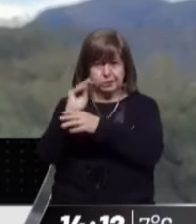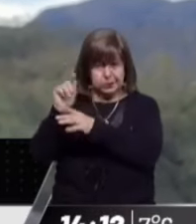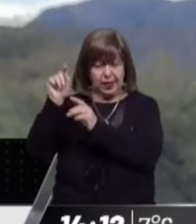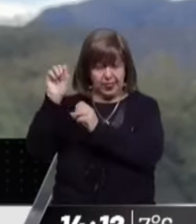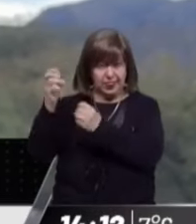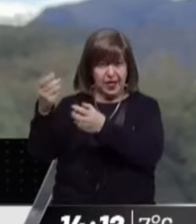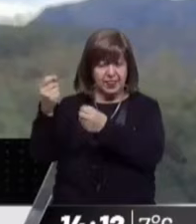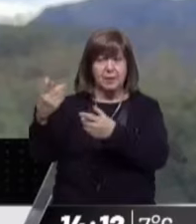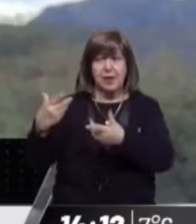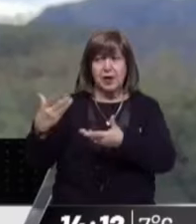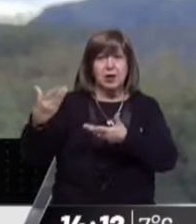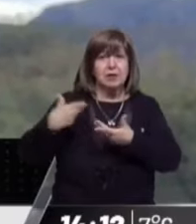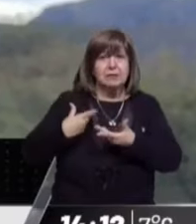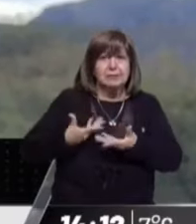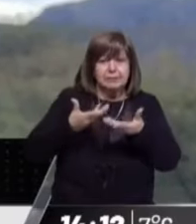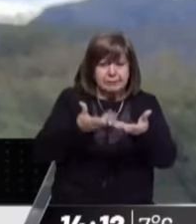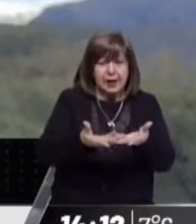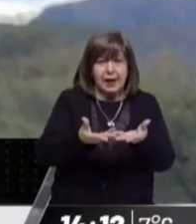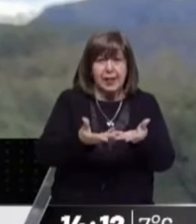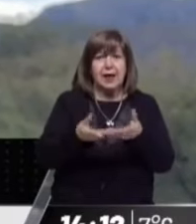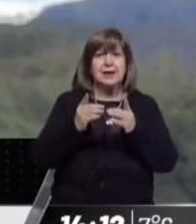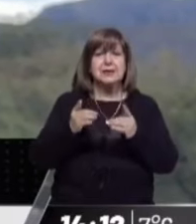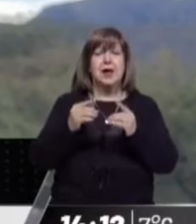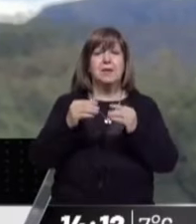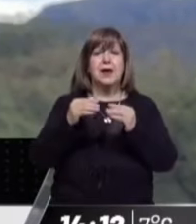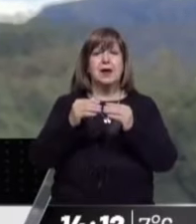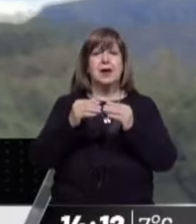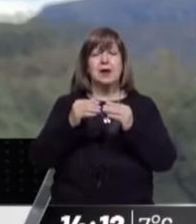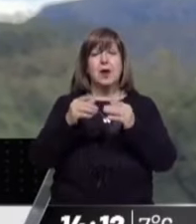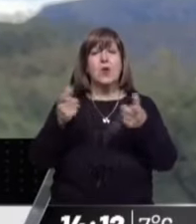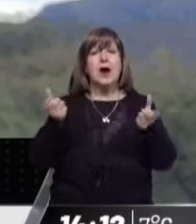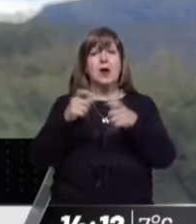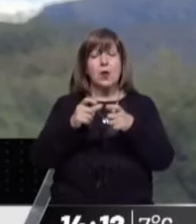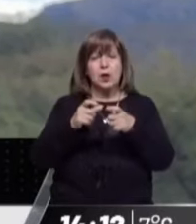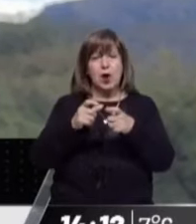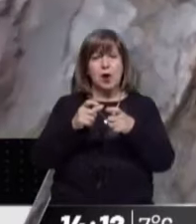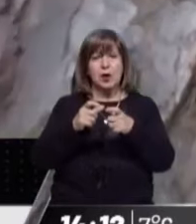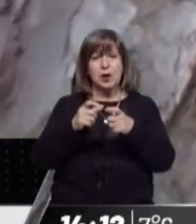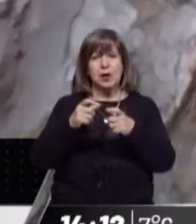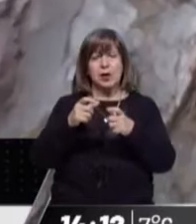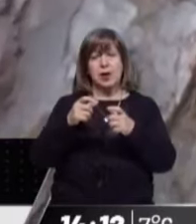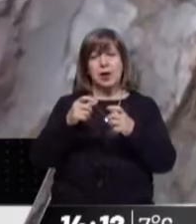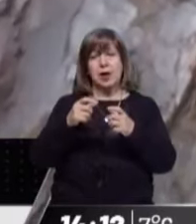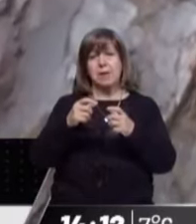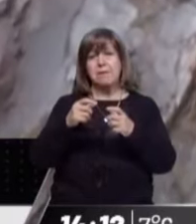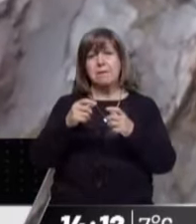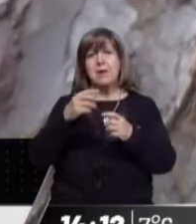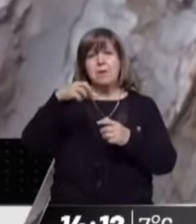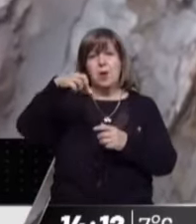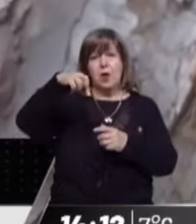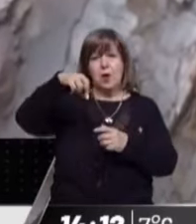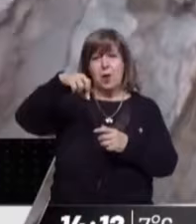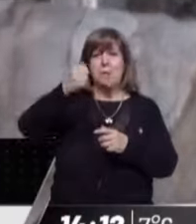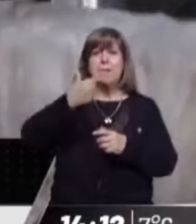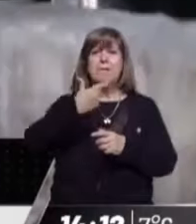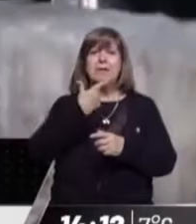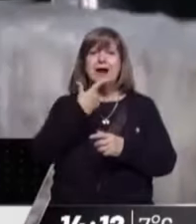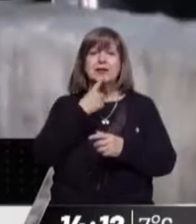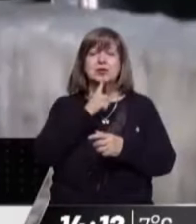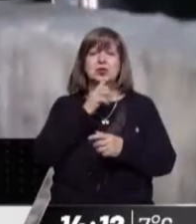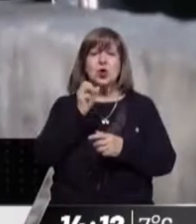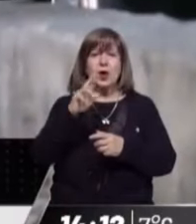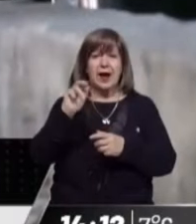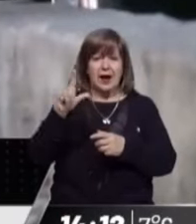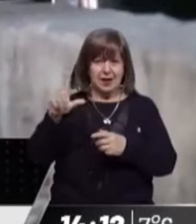y justamente esa reunión con la pastoral de calle en con autoridades del arzobispado surgió Bueno convocar al al